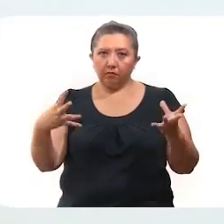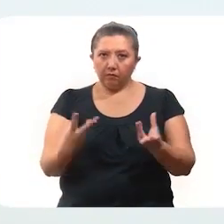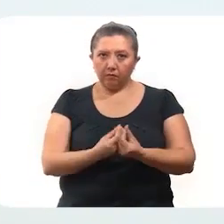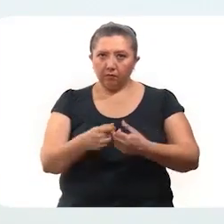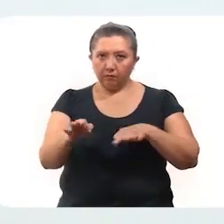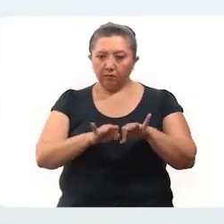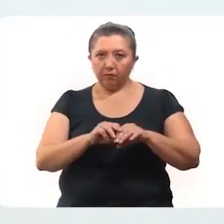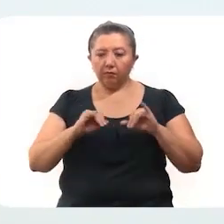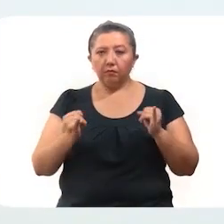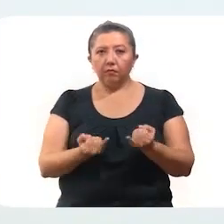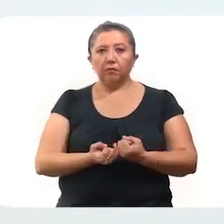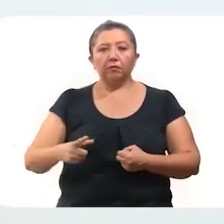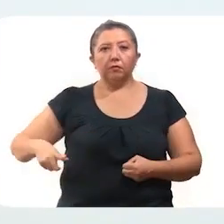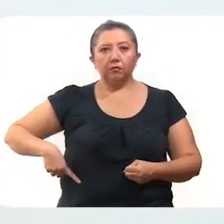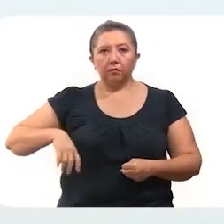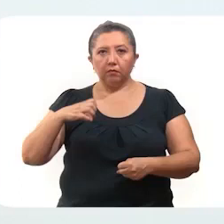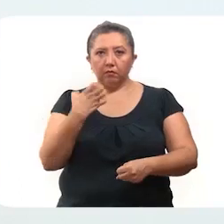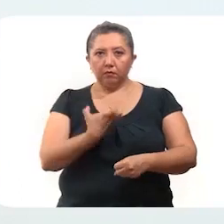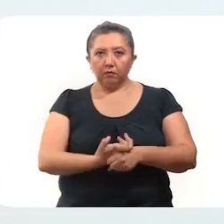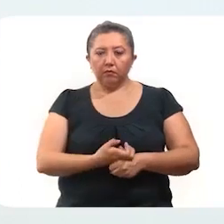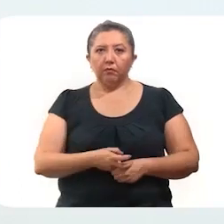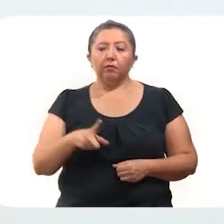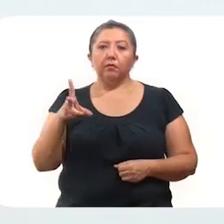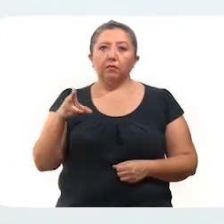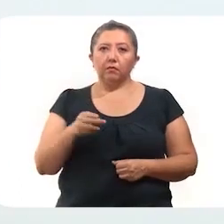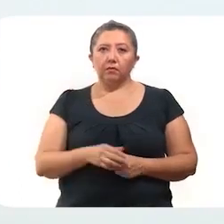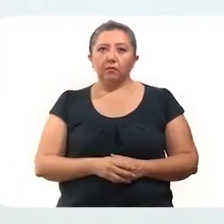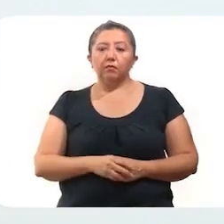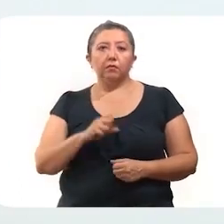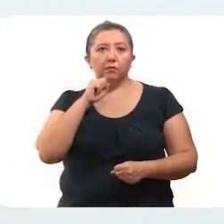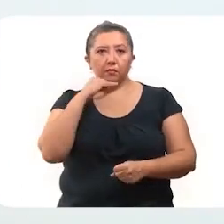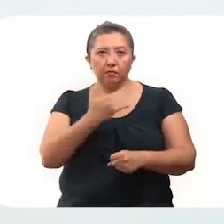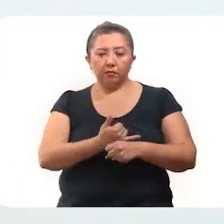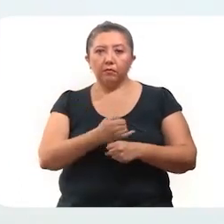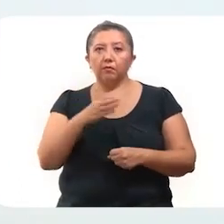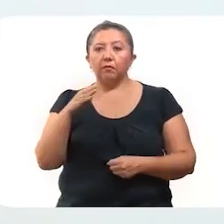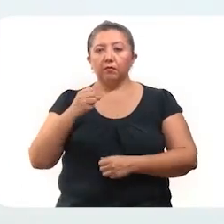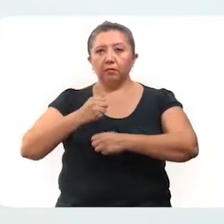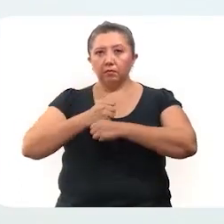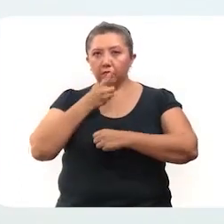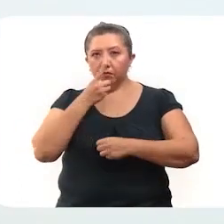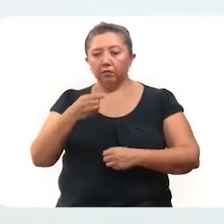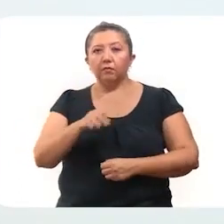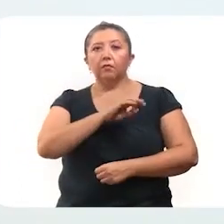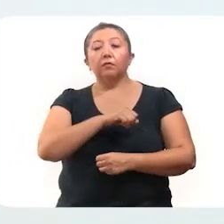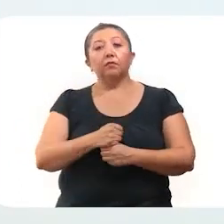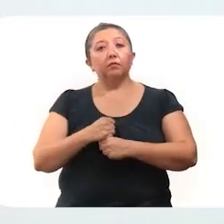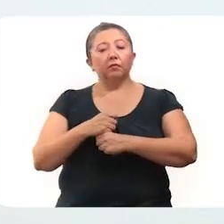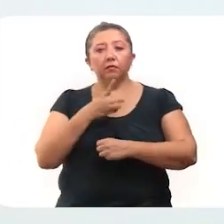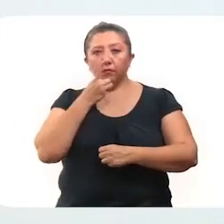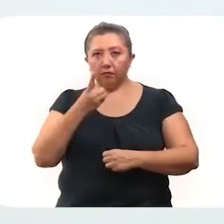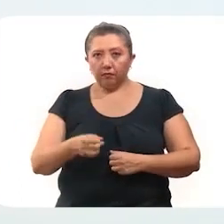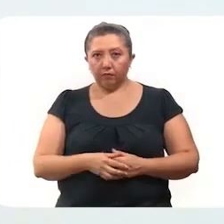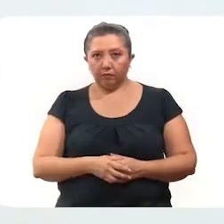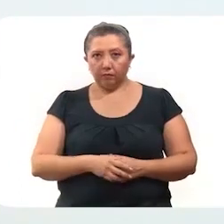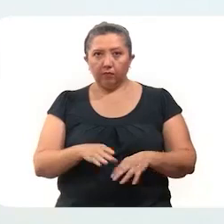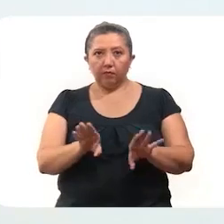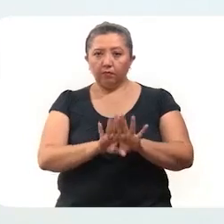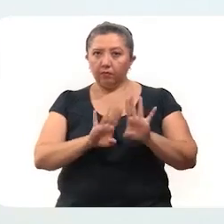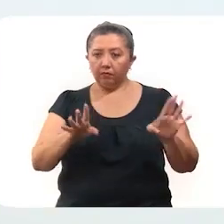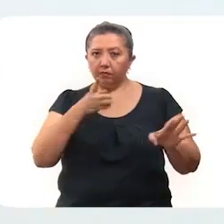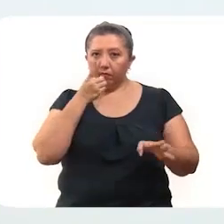Estamos trabajando de manera conjunta el Gobierno del Estado, la Secretaría de Bienestar y las Fuerzas Armadas. Como